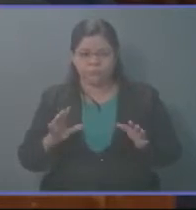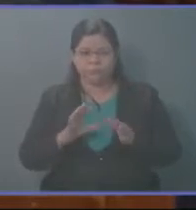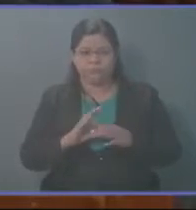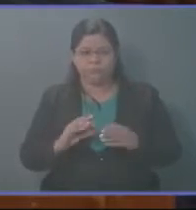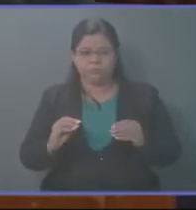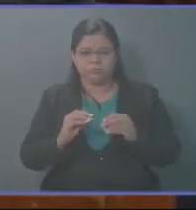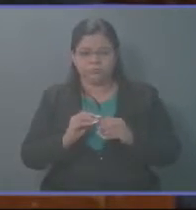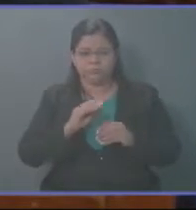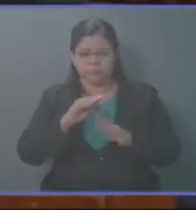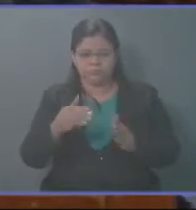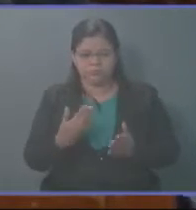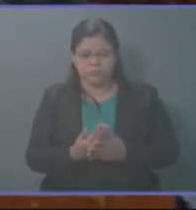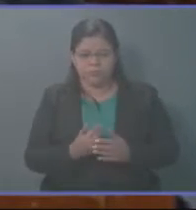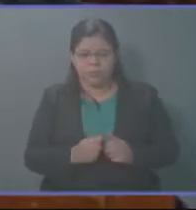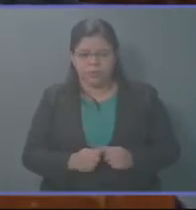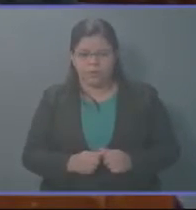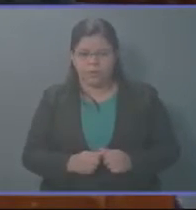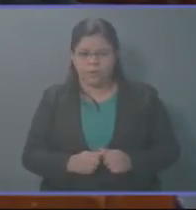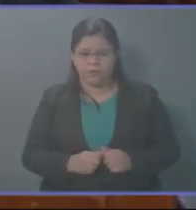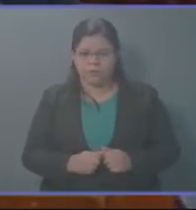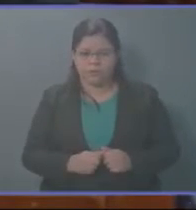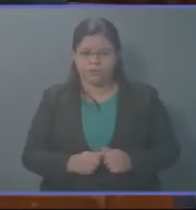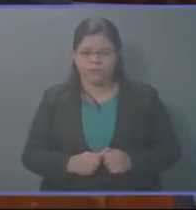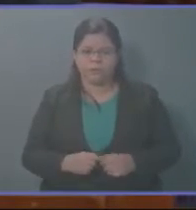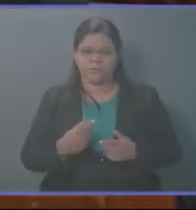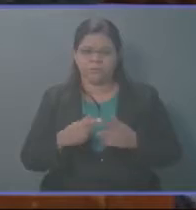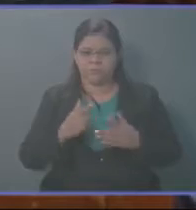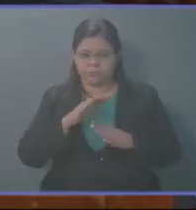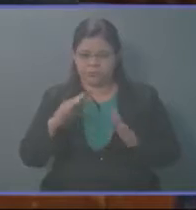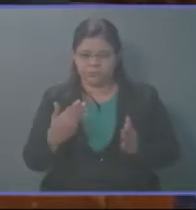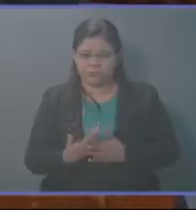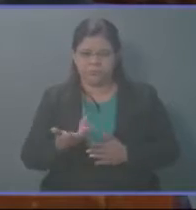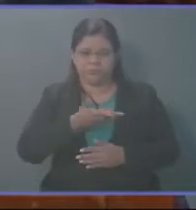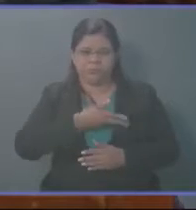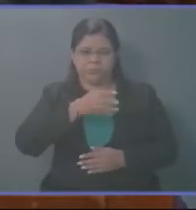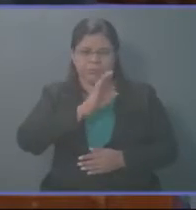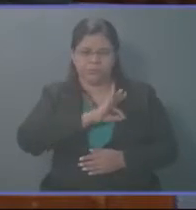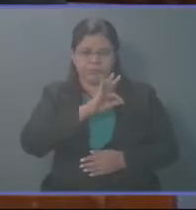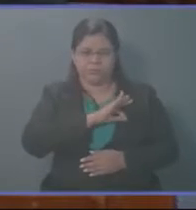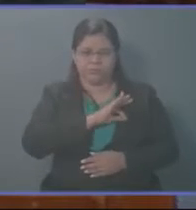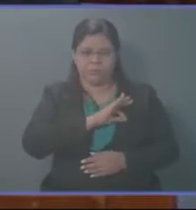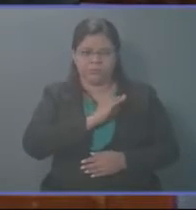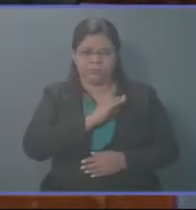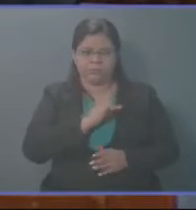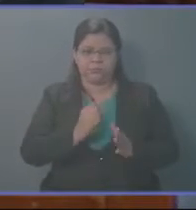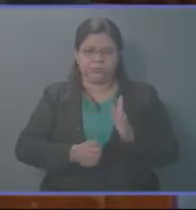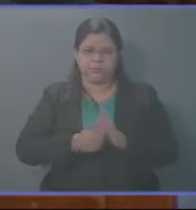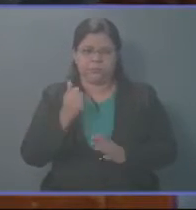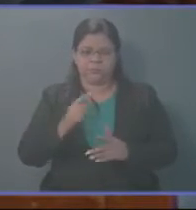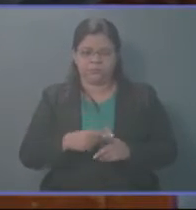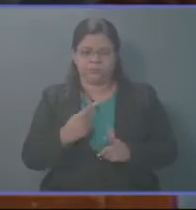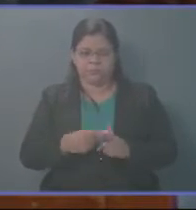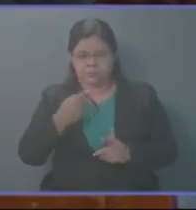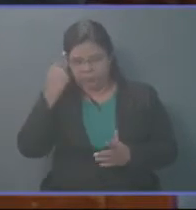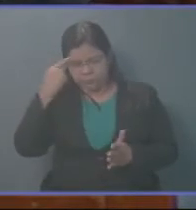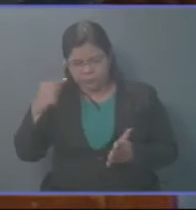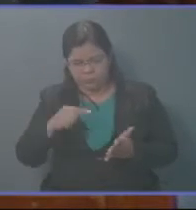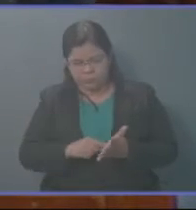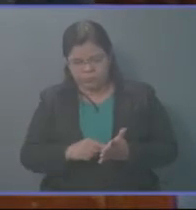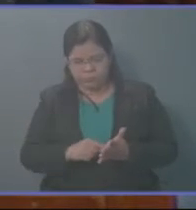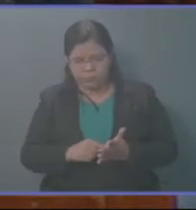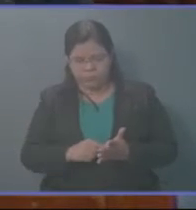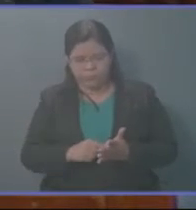favor al presidente para que disponga de recursos. No es que le vamos a hacer un favor al gobierno para que vea qué cosas hace en contra de